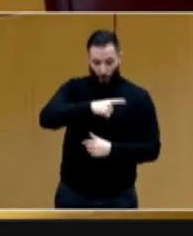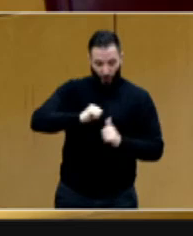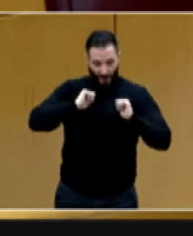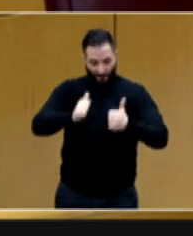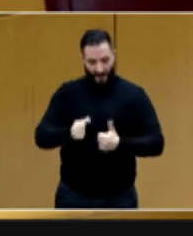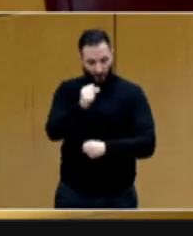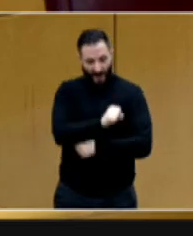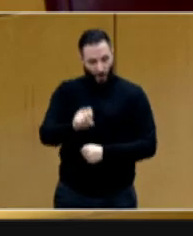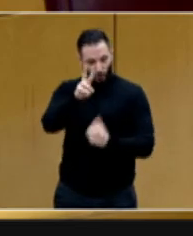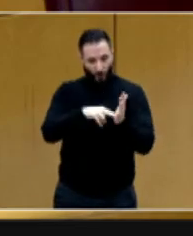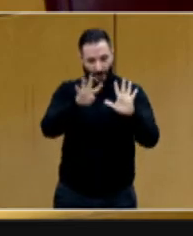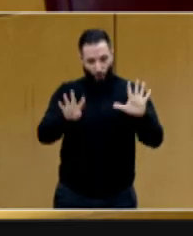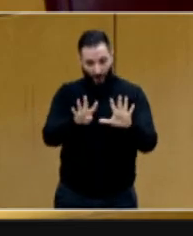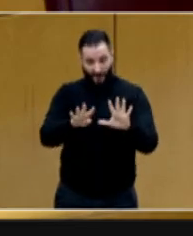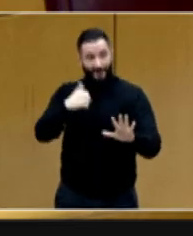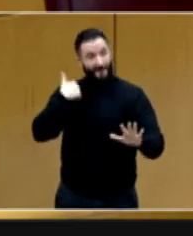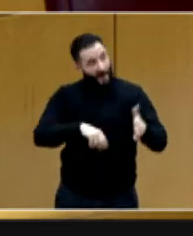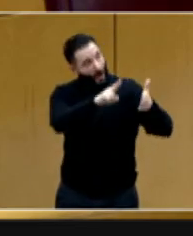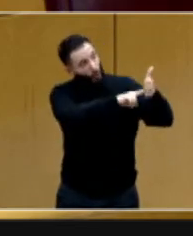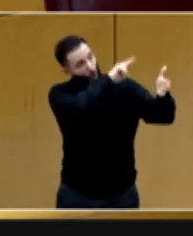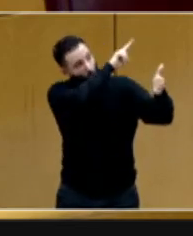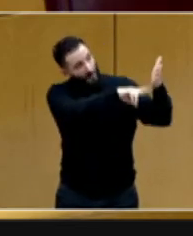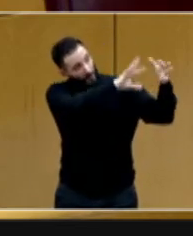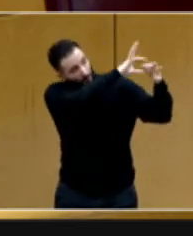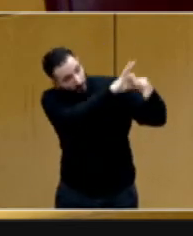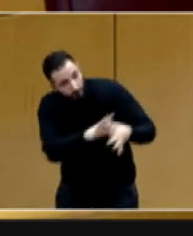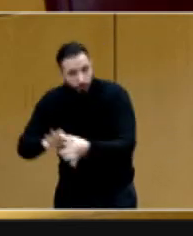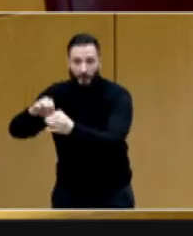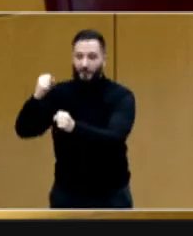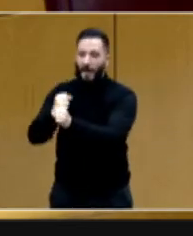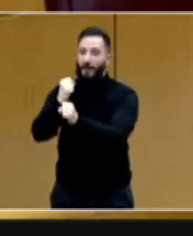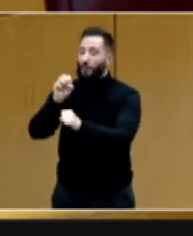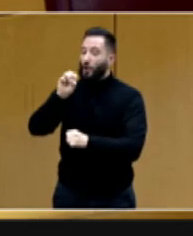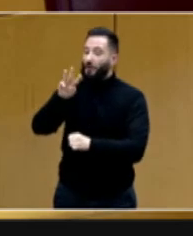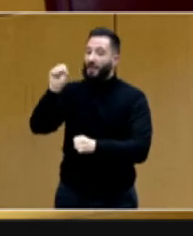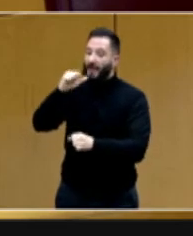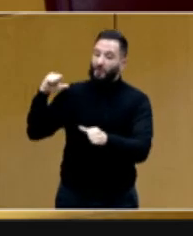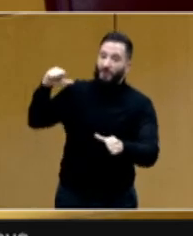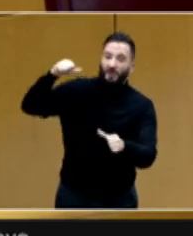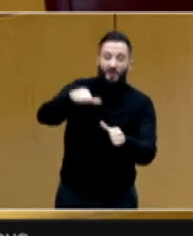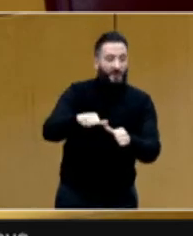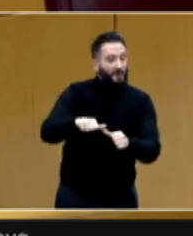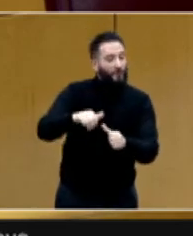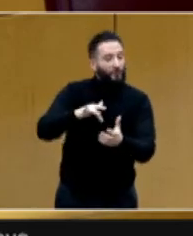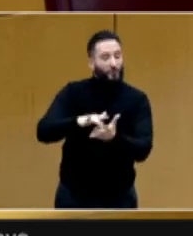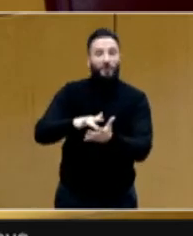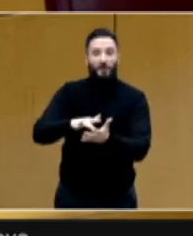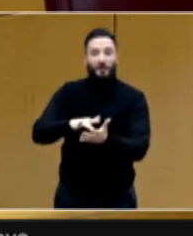y ya amparados en la convención lo que hemos hecho durante 13 años es evitar ir al juzgado